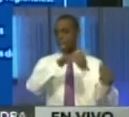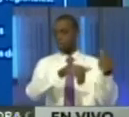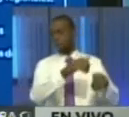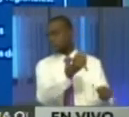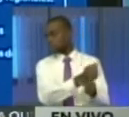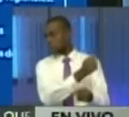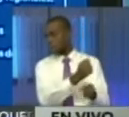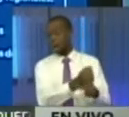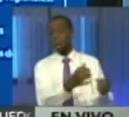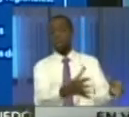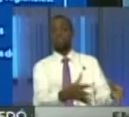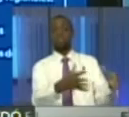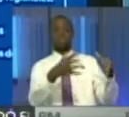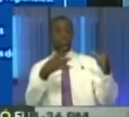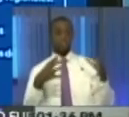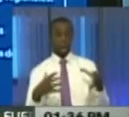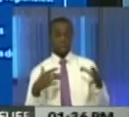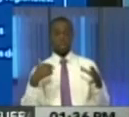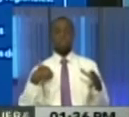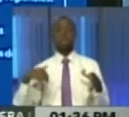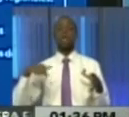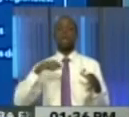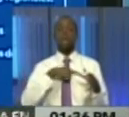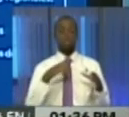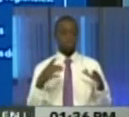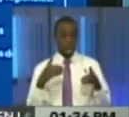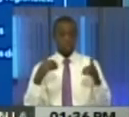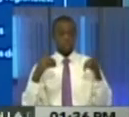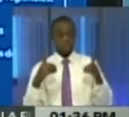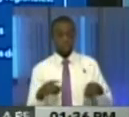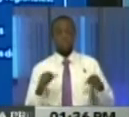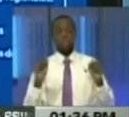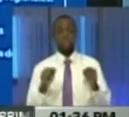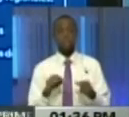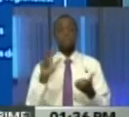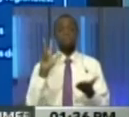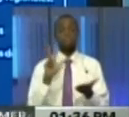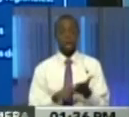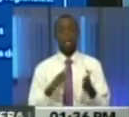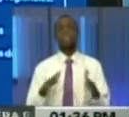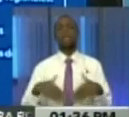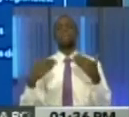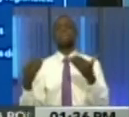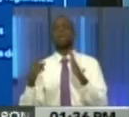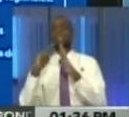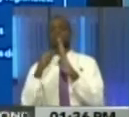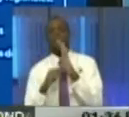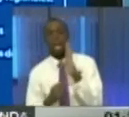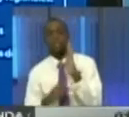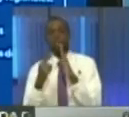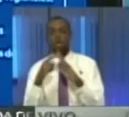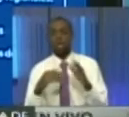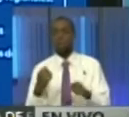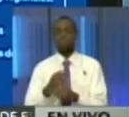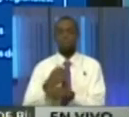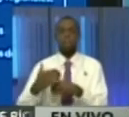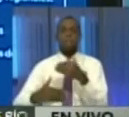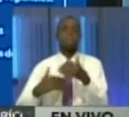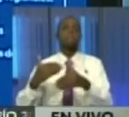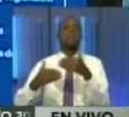Allí, por supuesto, hay una serie de actividades que son internas, pero que son la garantía de que los procesos se puedan